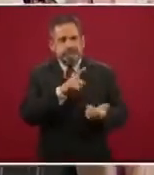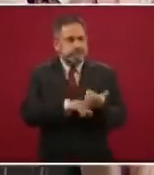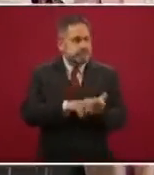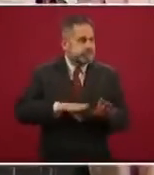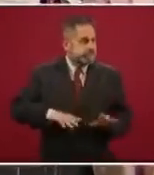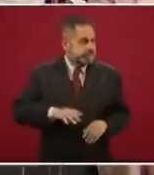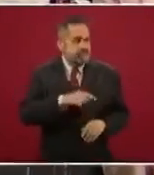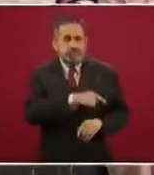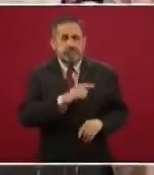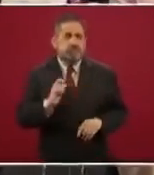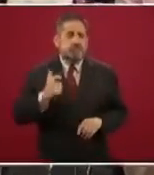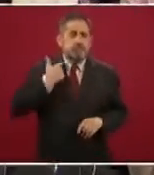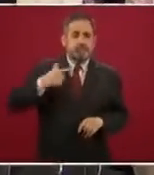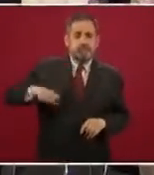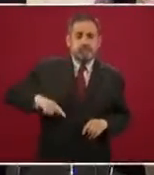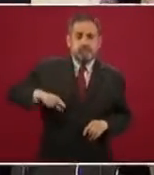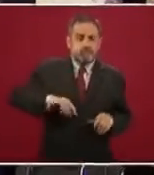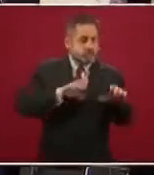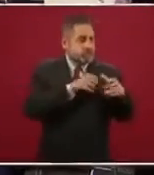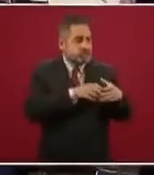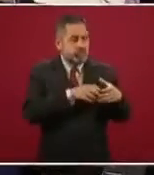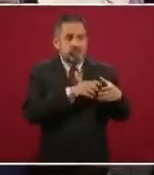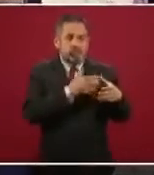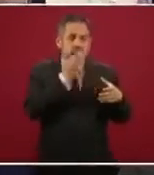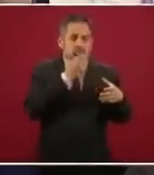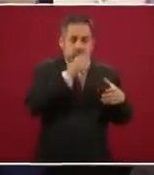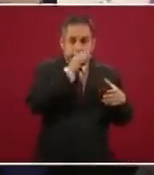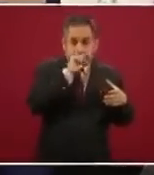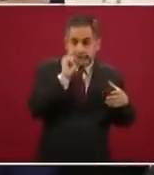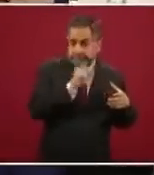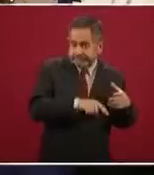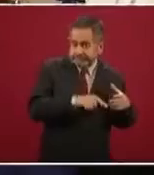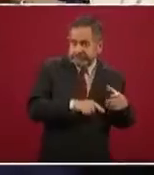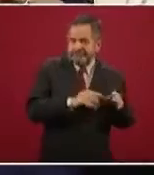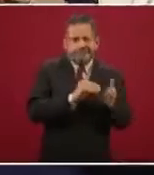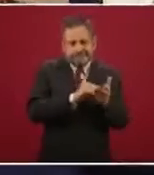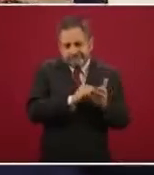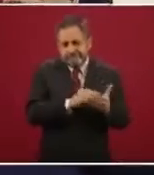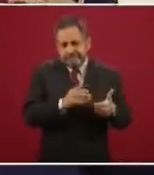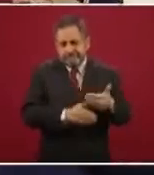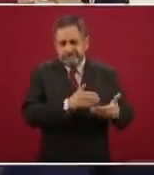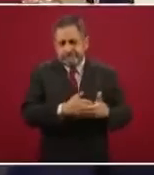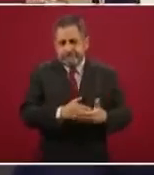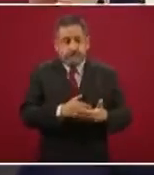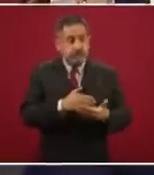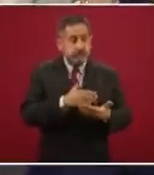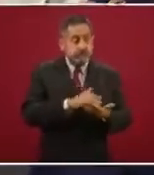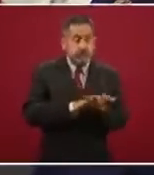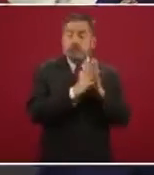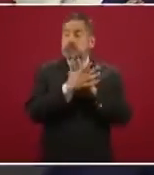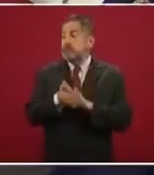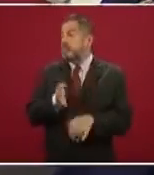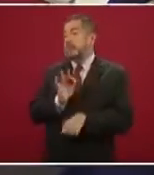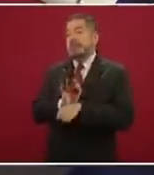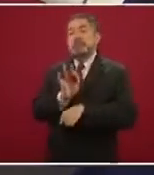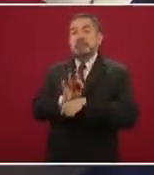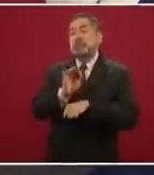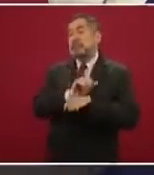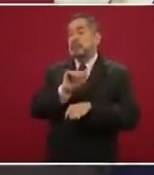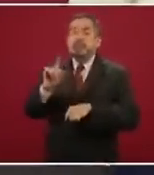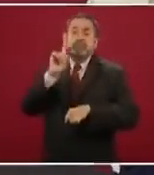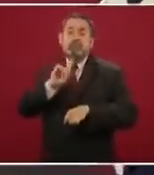del conservadurismo y ahora resulta que se vuelven feministas.